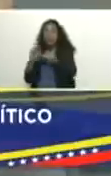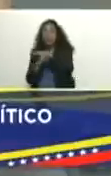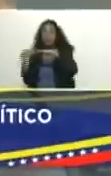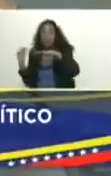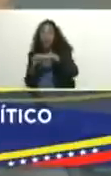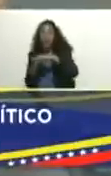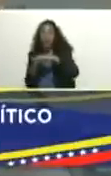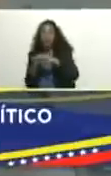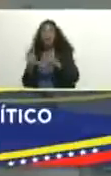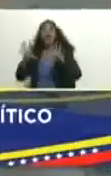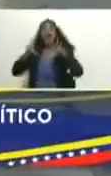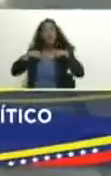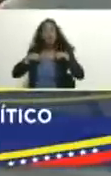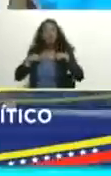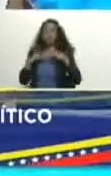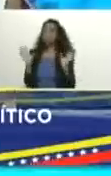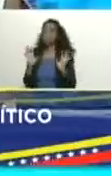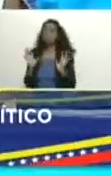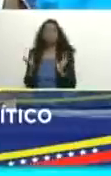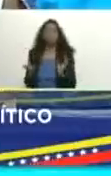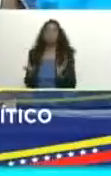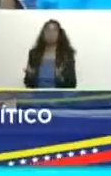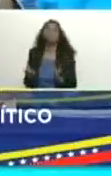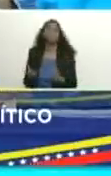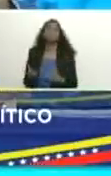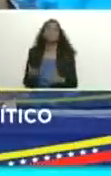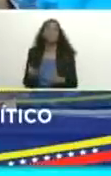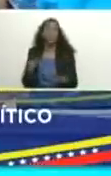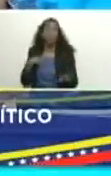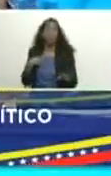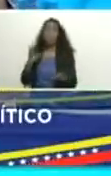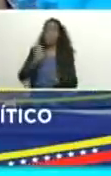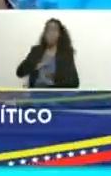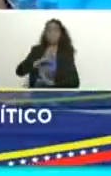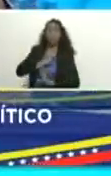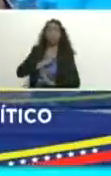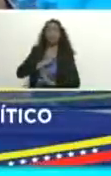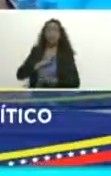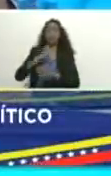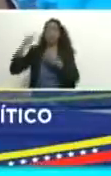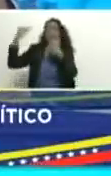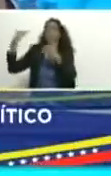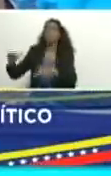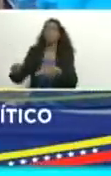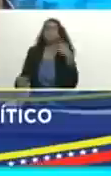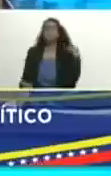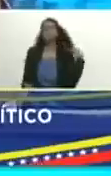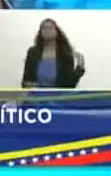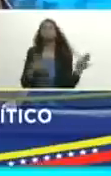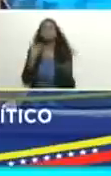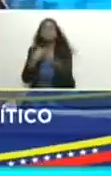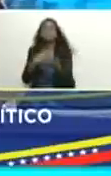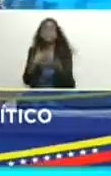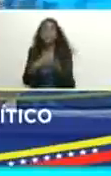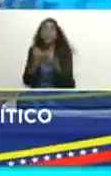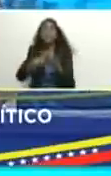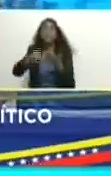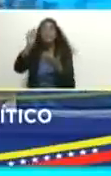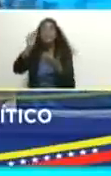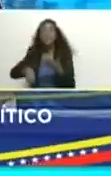nos aceptan a Venezuela como que esos mares están por delimitar. Aquí están los documentos